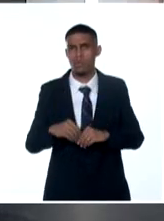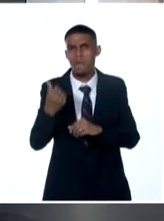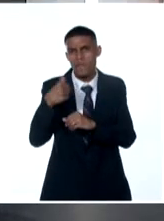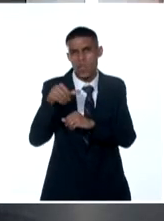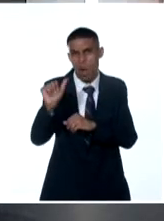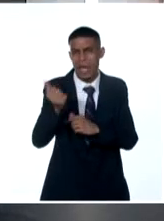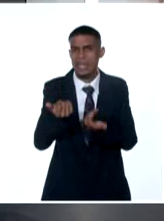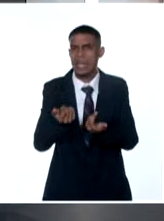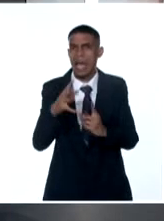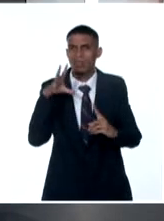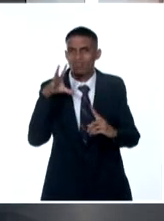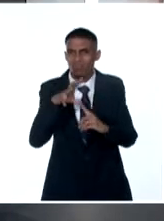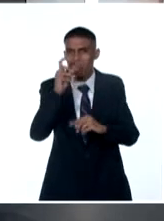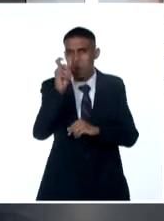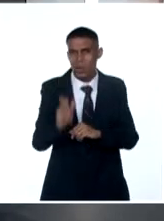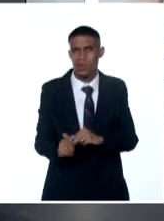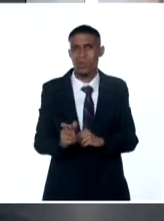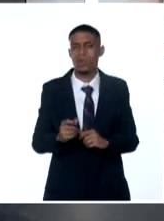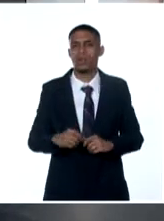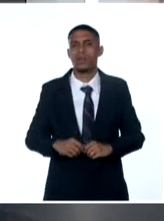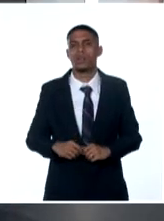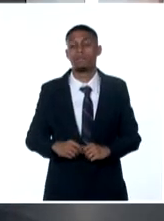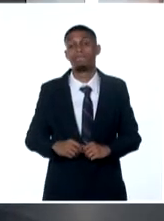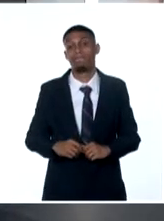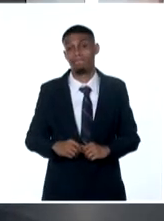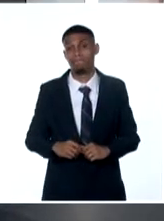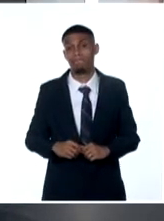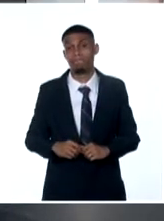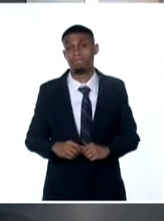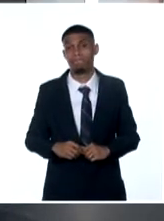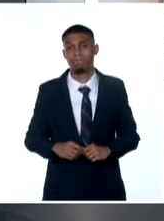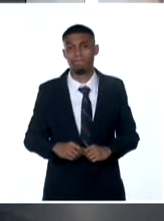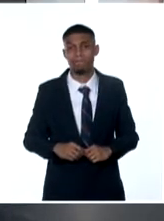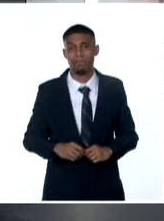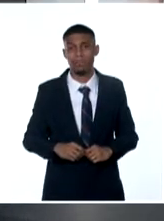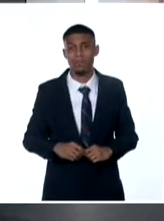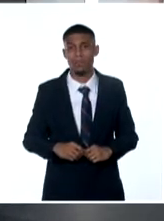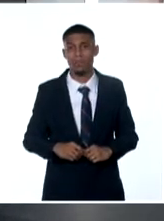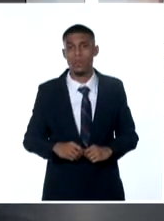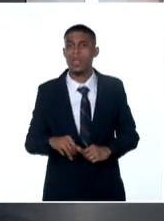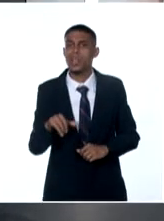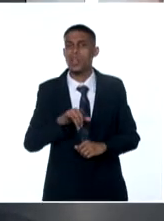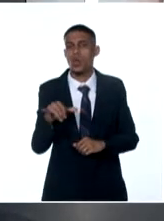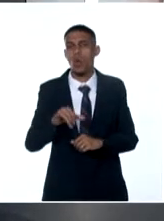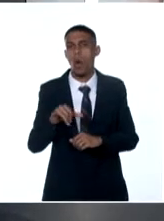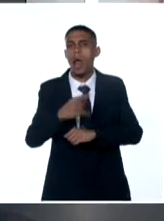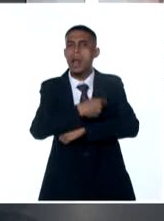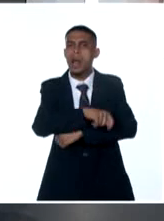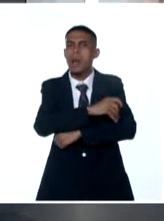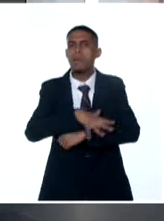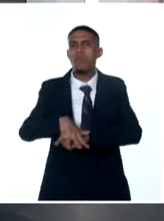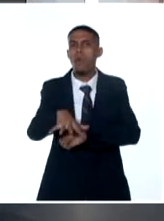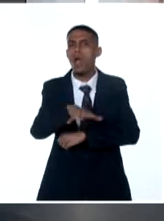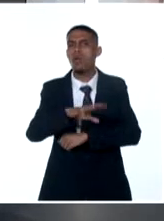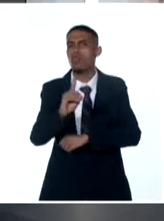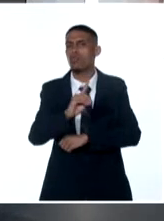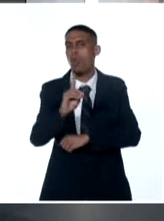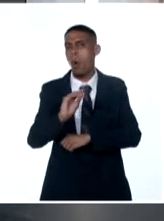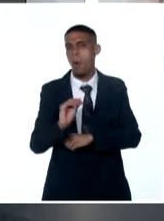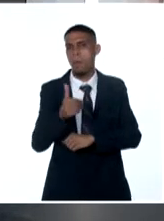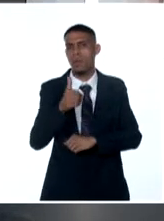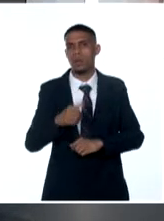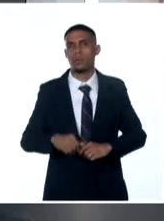sabido en cualquier lugar donde se ha expandido crear una industria que sabe sobrevivir en las sombras. ¿Es posible? Claro que